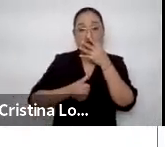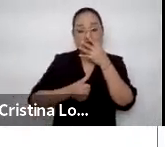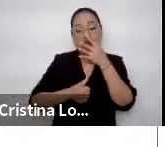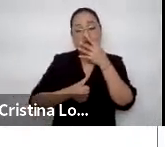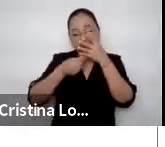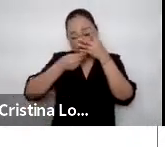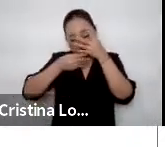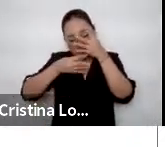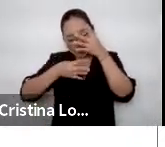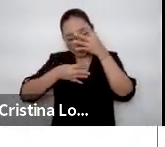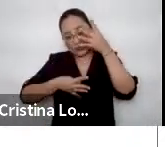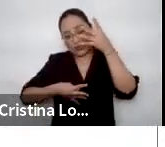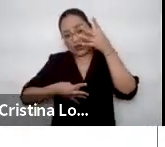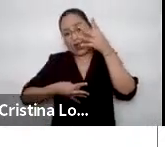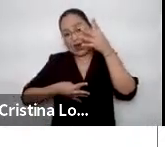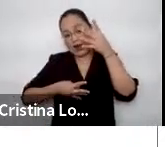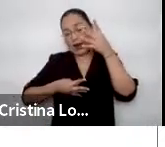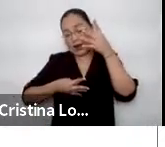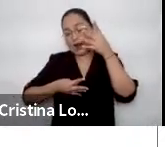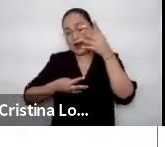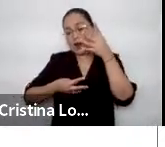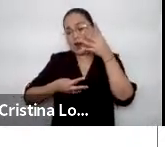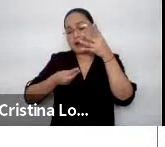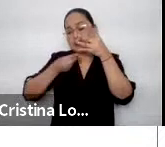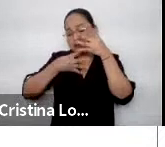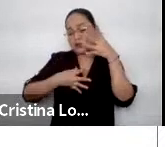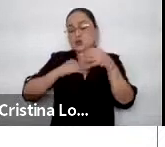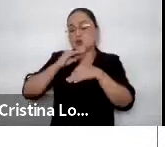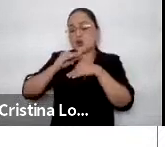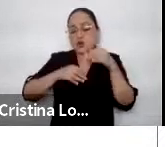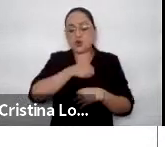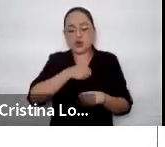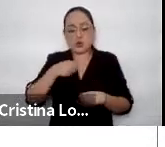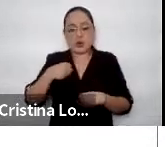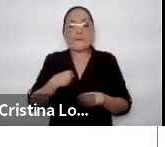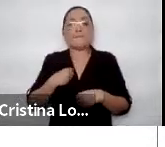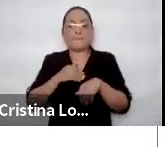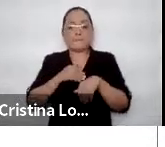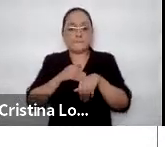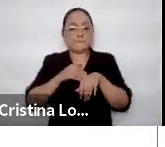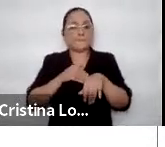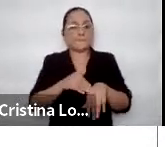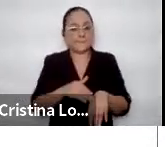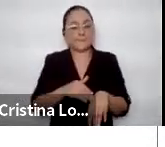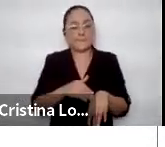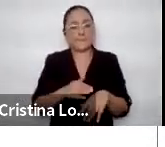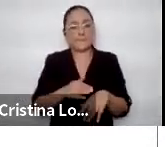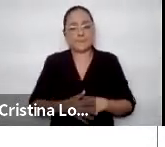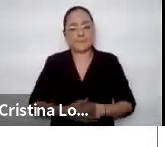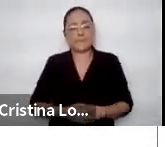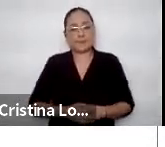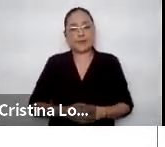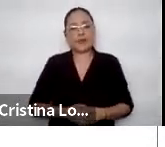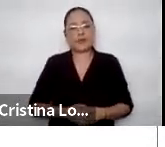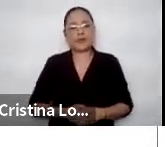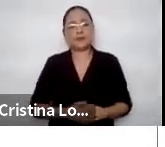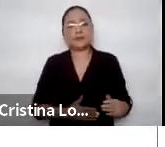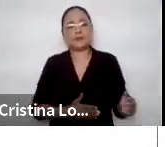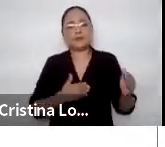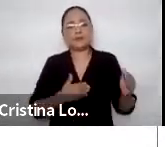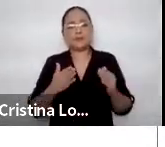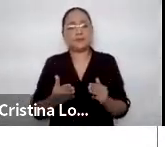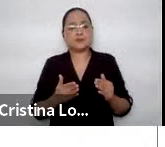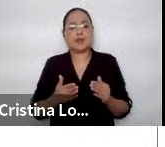precisamente en la parte inferior de este círculo, ¿no? Va a obligar,